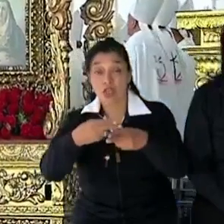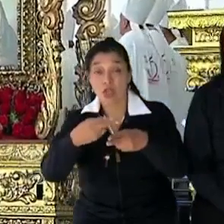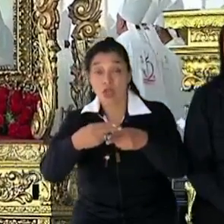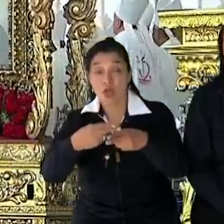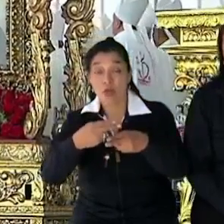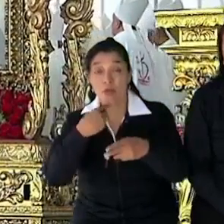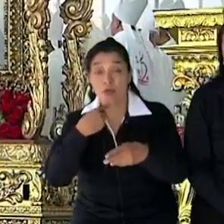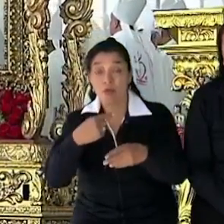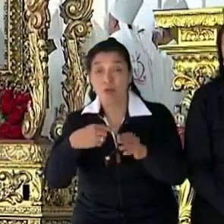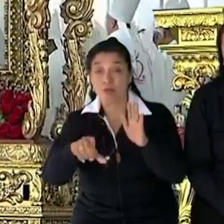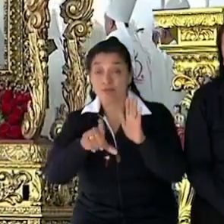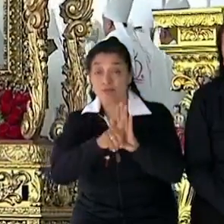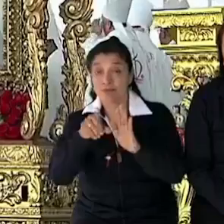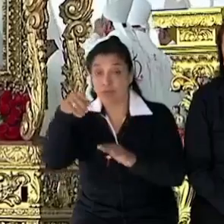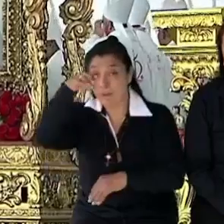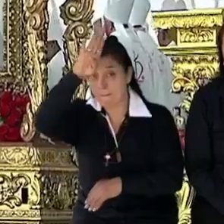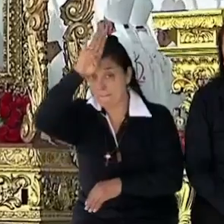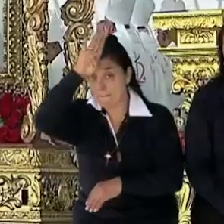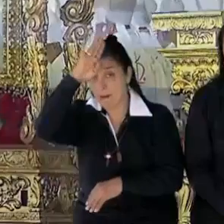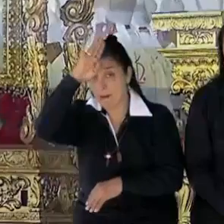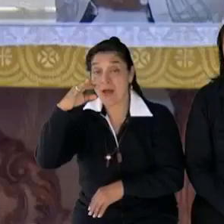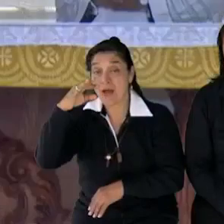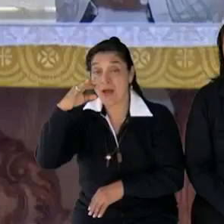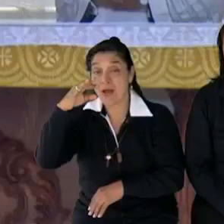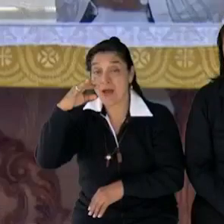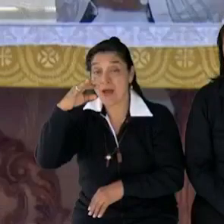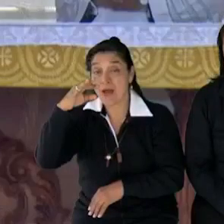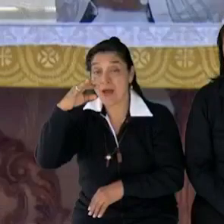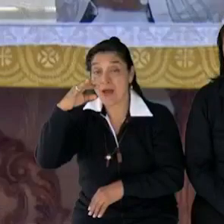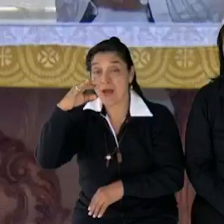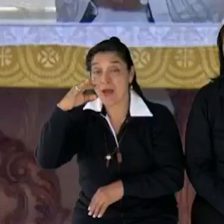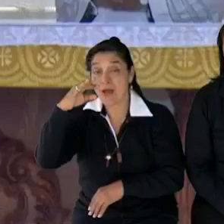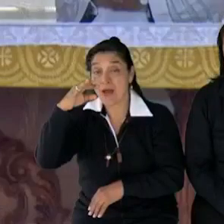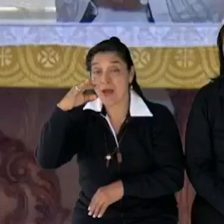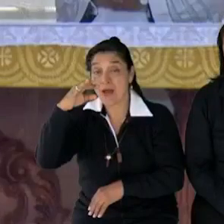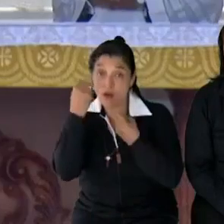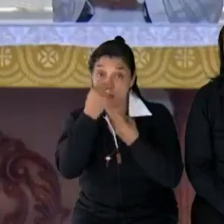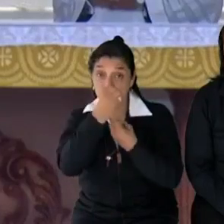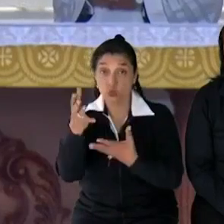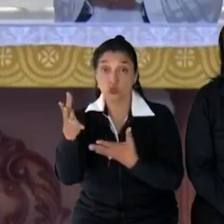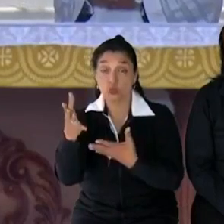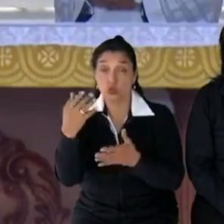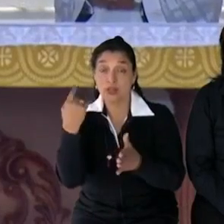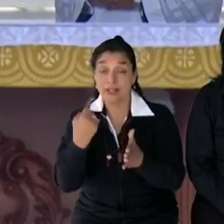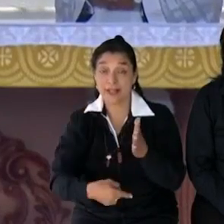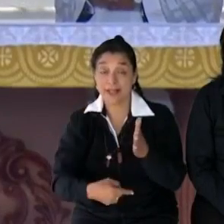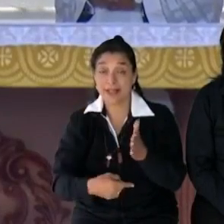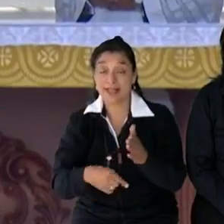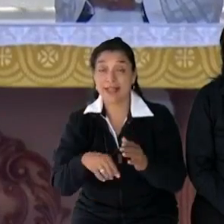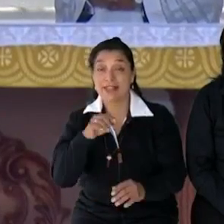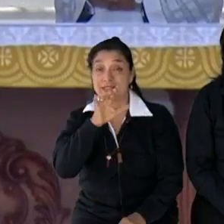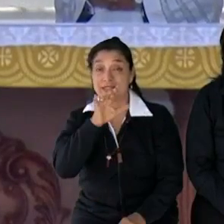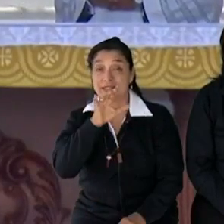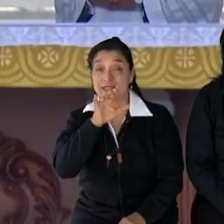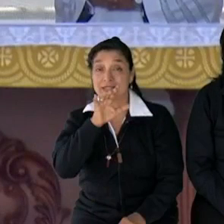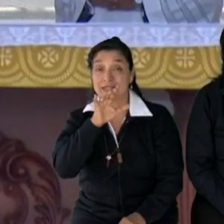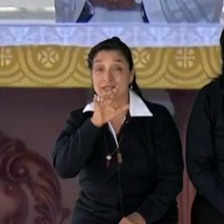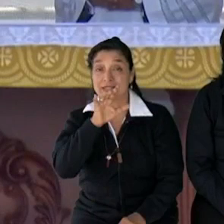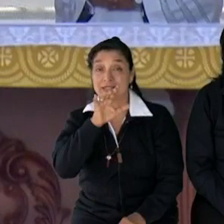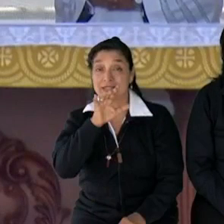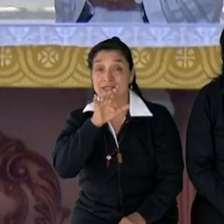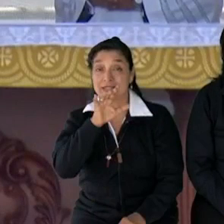por mandato del Papa Francisco, les anuncio que el 54º